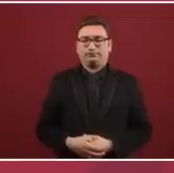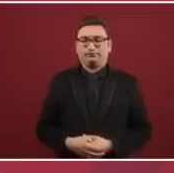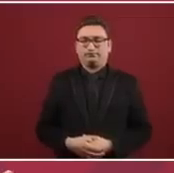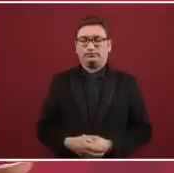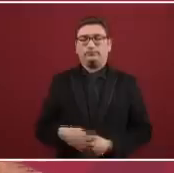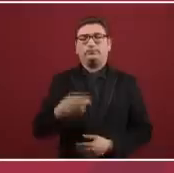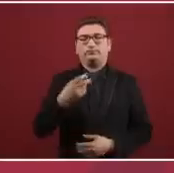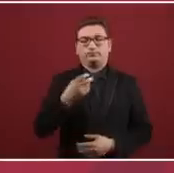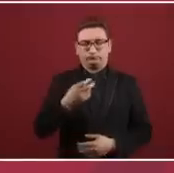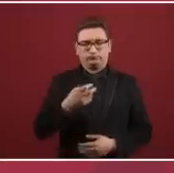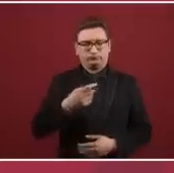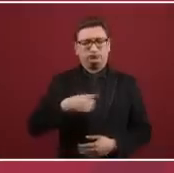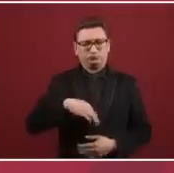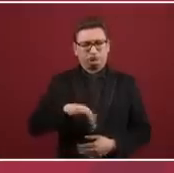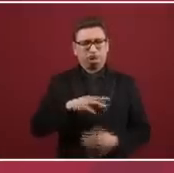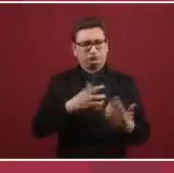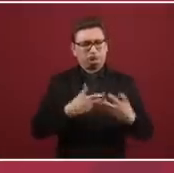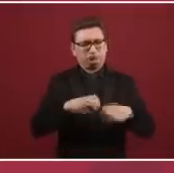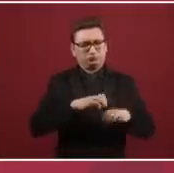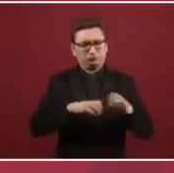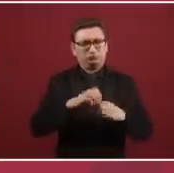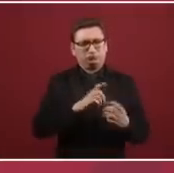se puede llegar a un acuerdo,